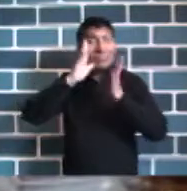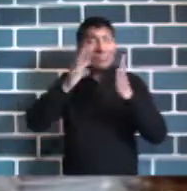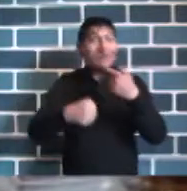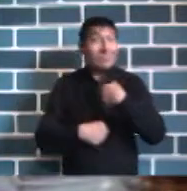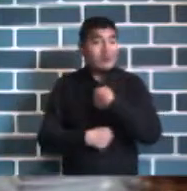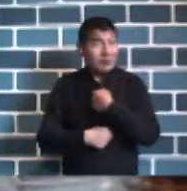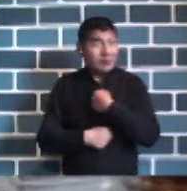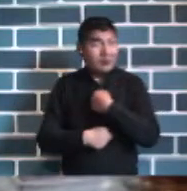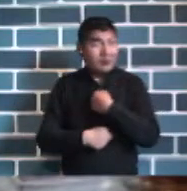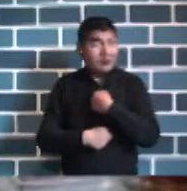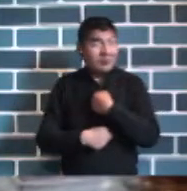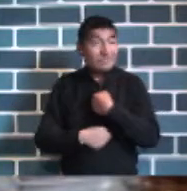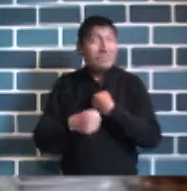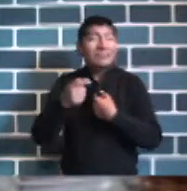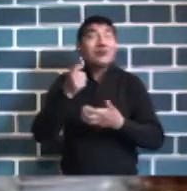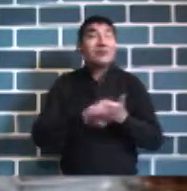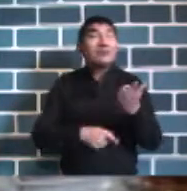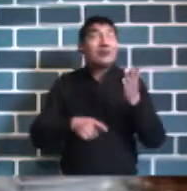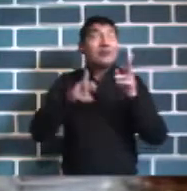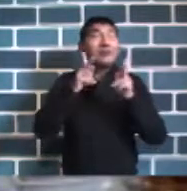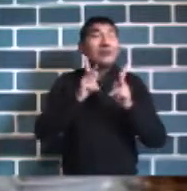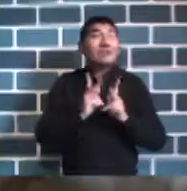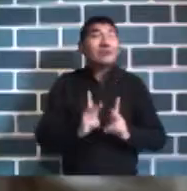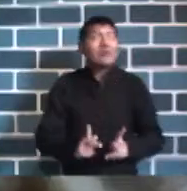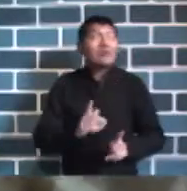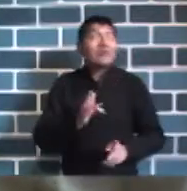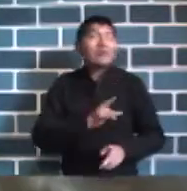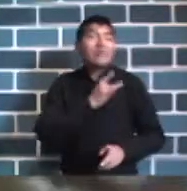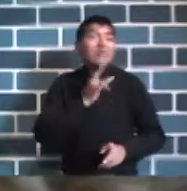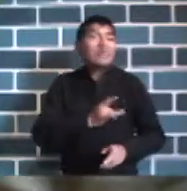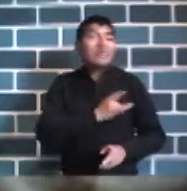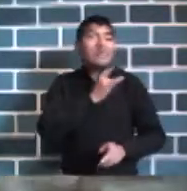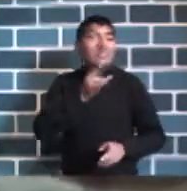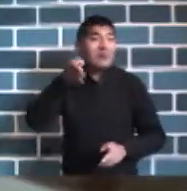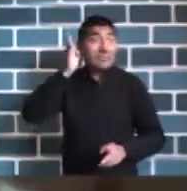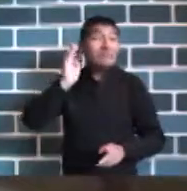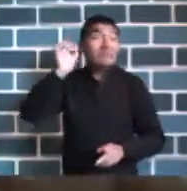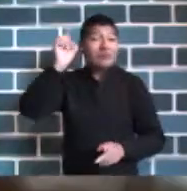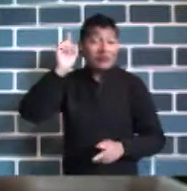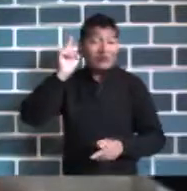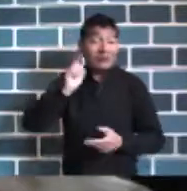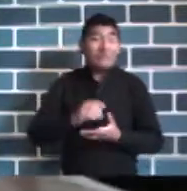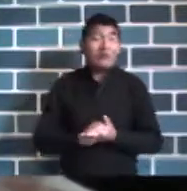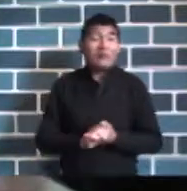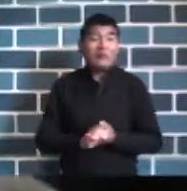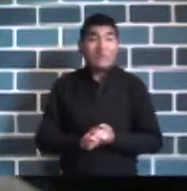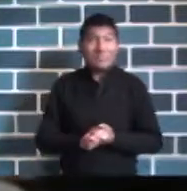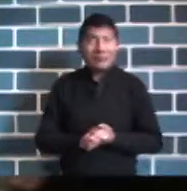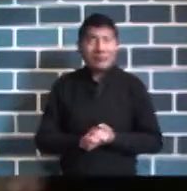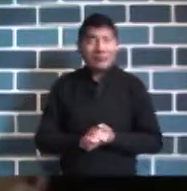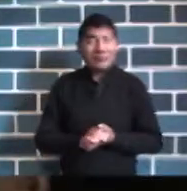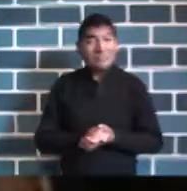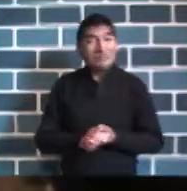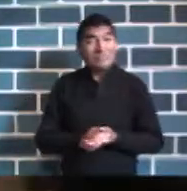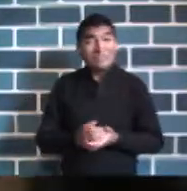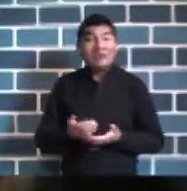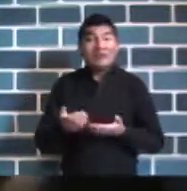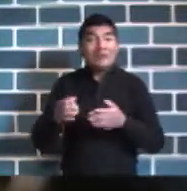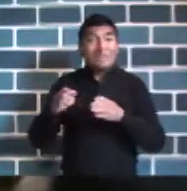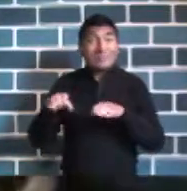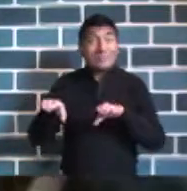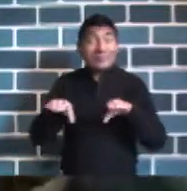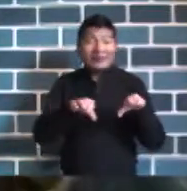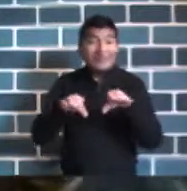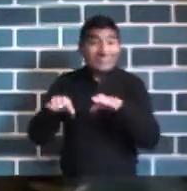por medio de qué personas sentí la presencia de dios si vamos haciendo este